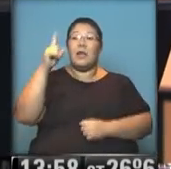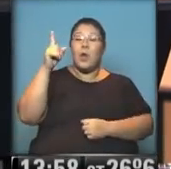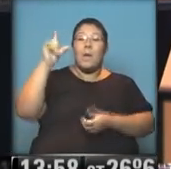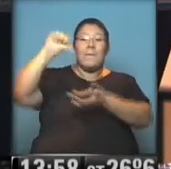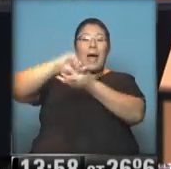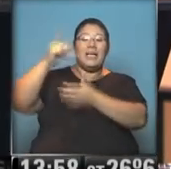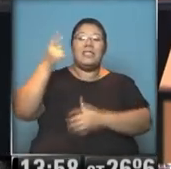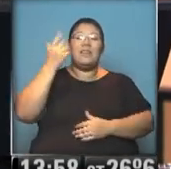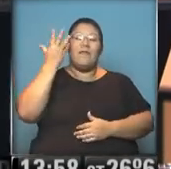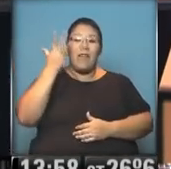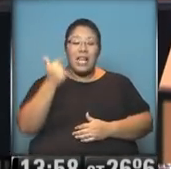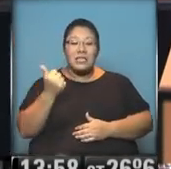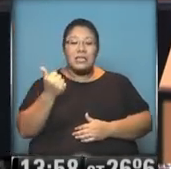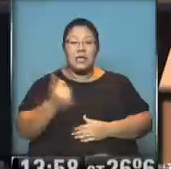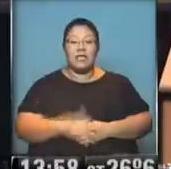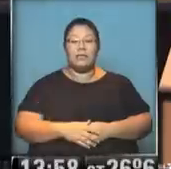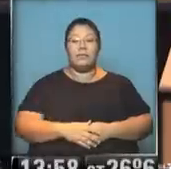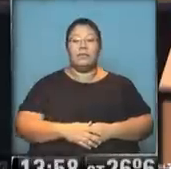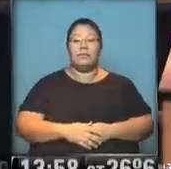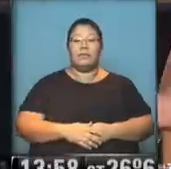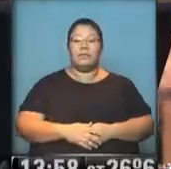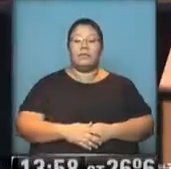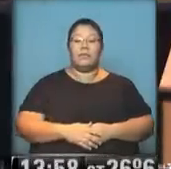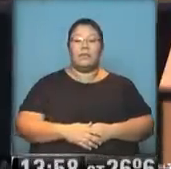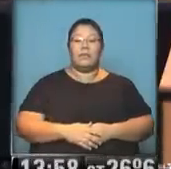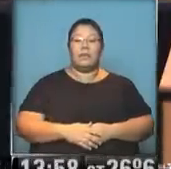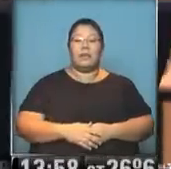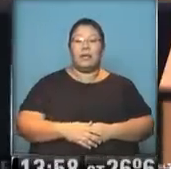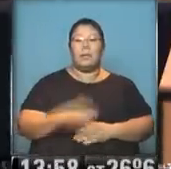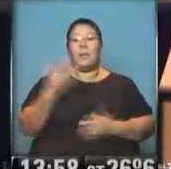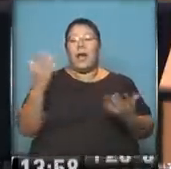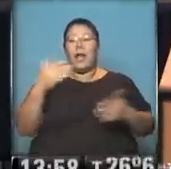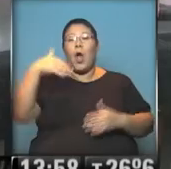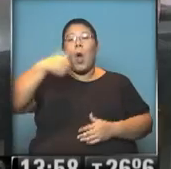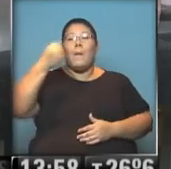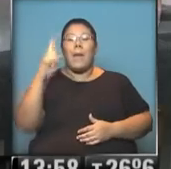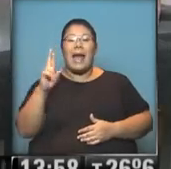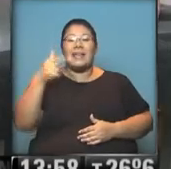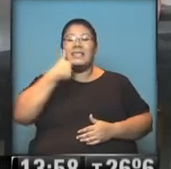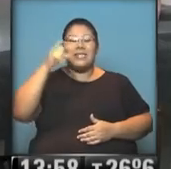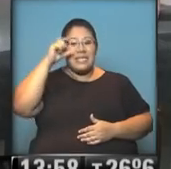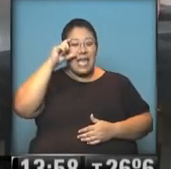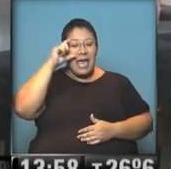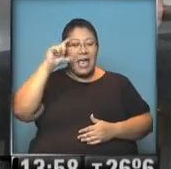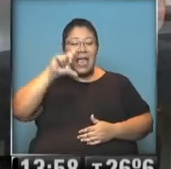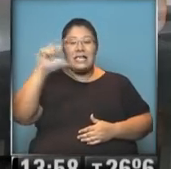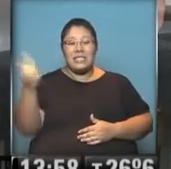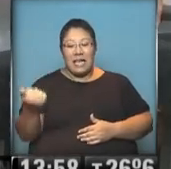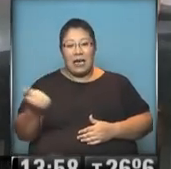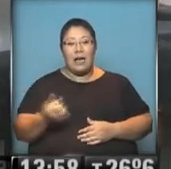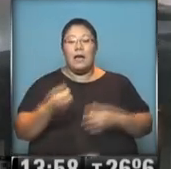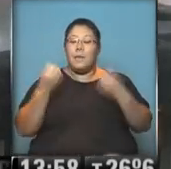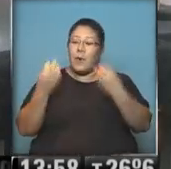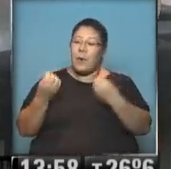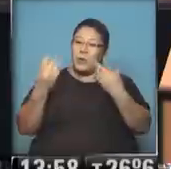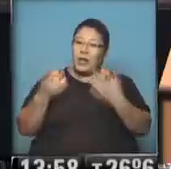pegada del entrenador de arquero. Cerquita, ahí nomás de España. Sí, bueno, sí. Marsella está justo en el límite. Claro, está muy bien Roberto. Digamos la verdad. Bueno, pero estuvo sí, por ahí Roberto